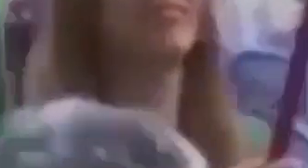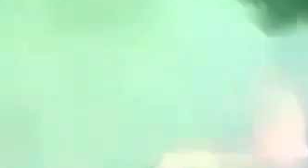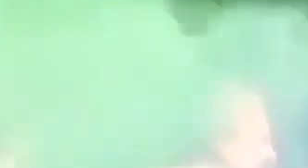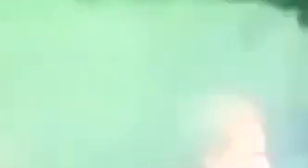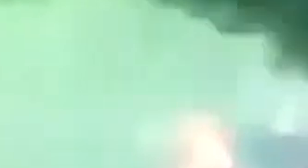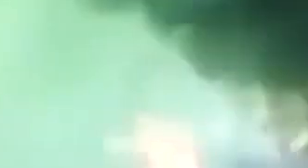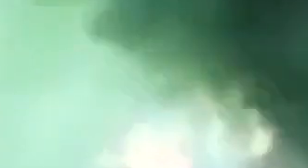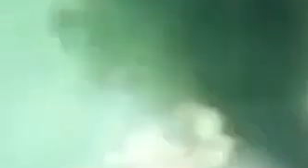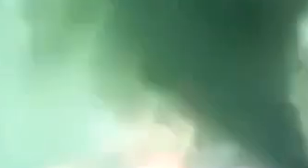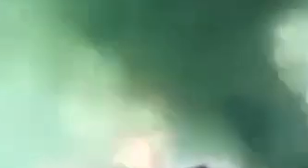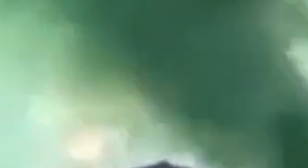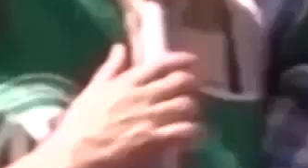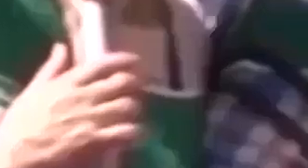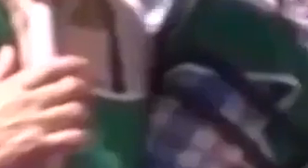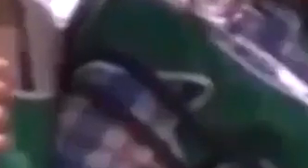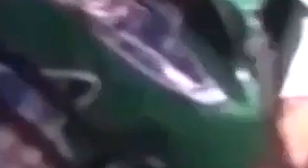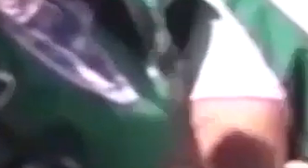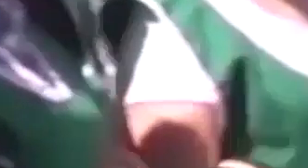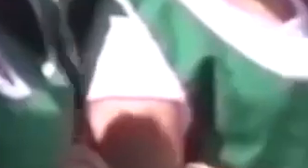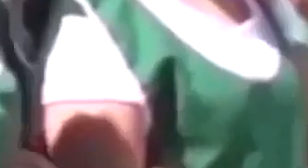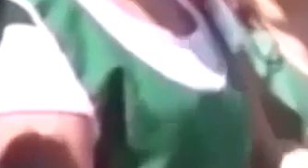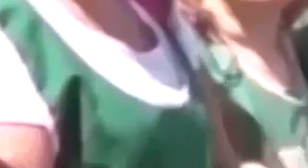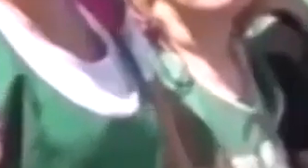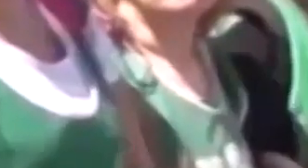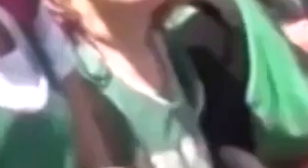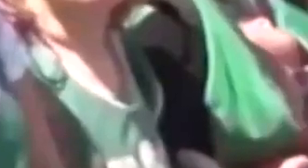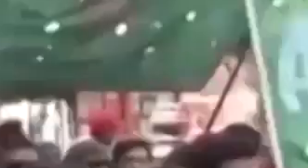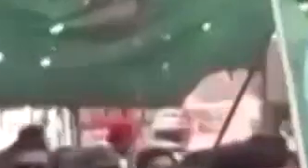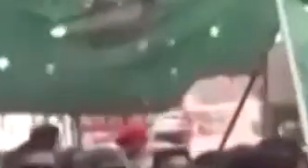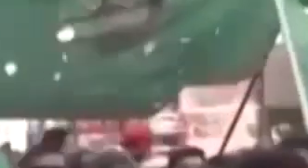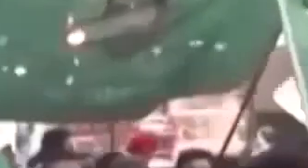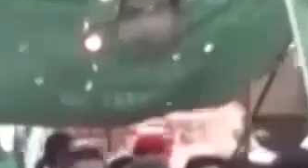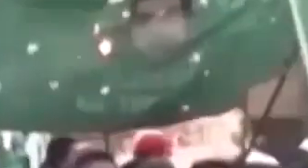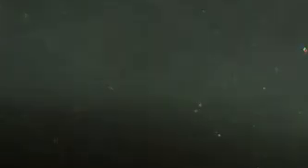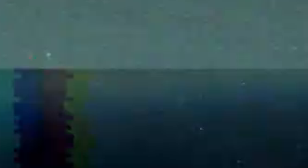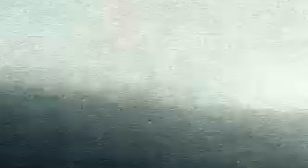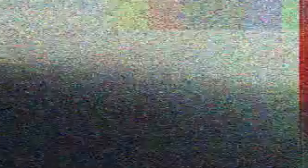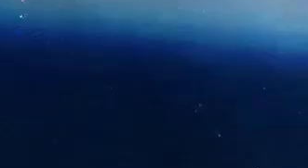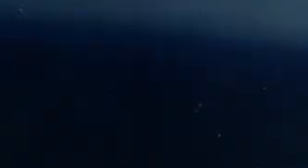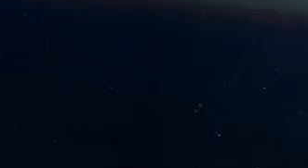Asociación de Trabajadores del Estado, Central de Trabajadores Argentinos.